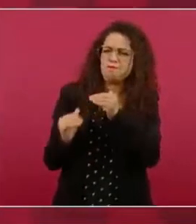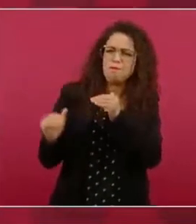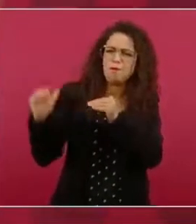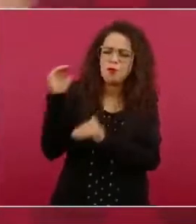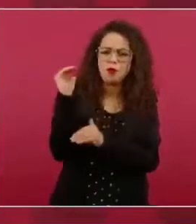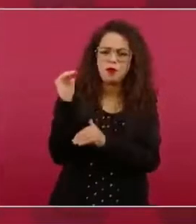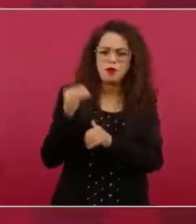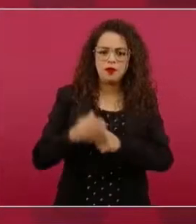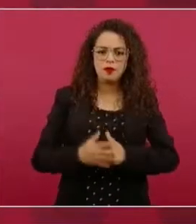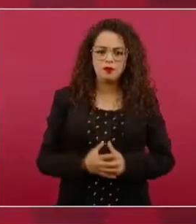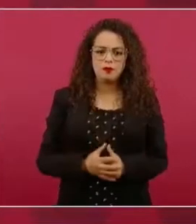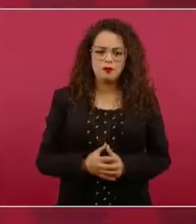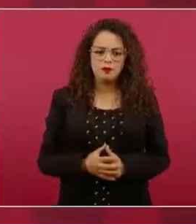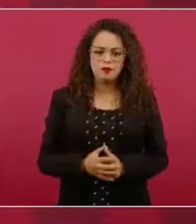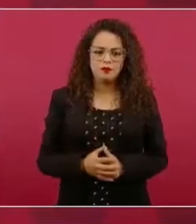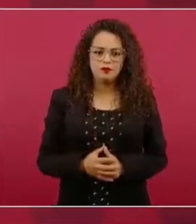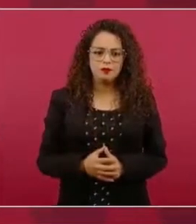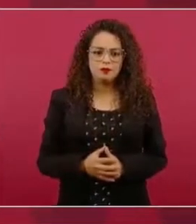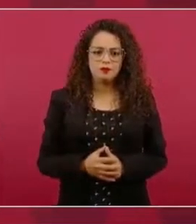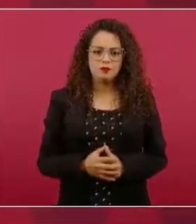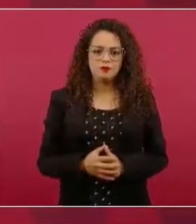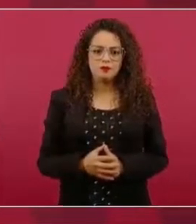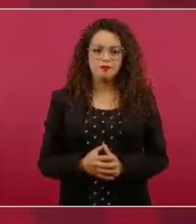Y un gobierno sin corrupción